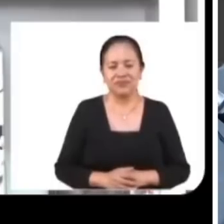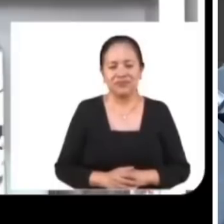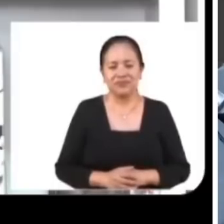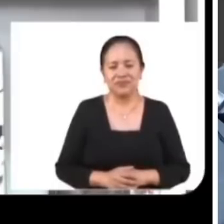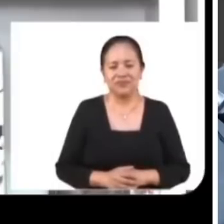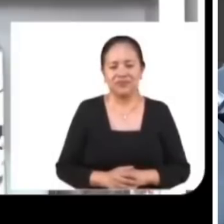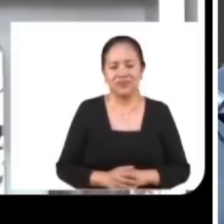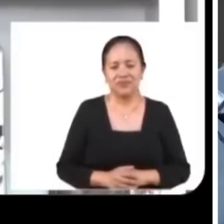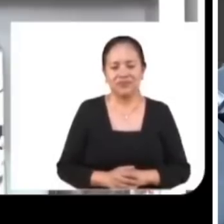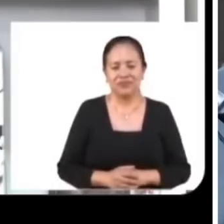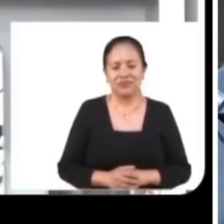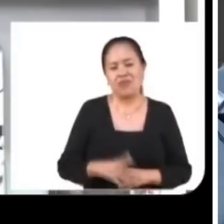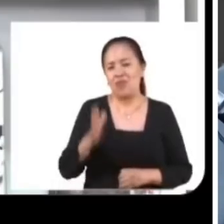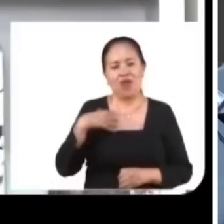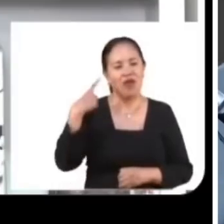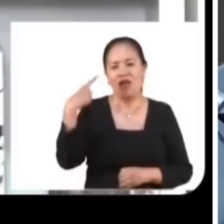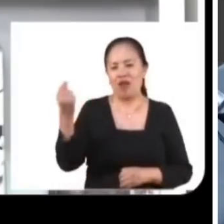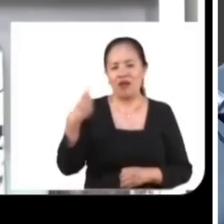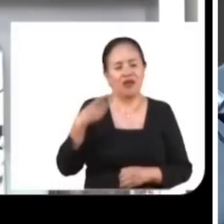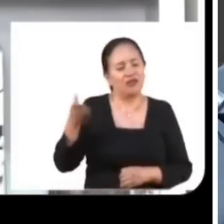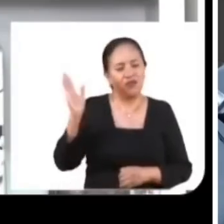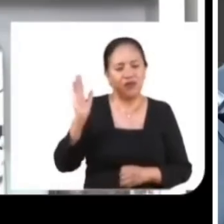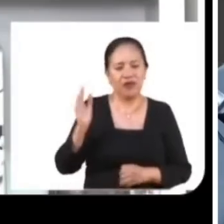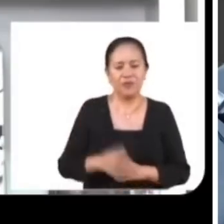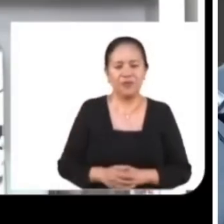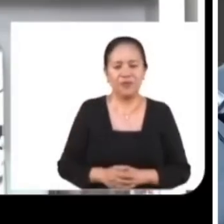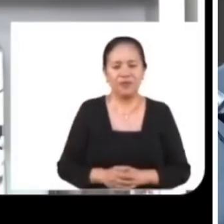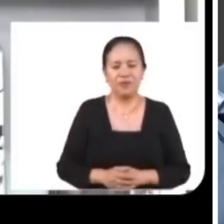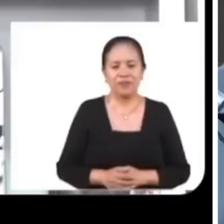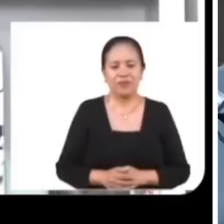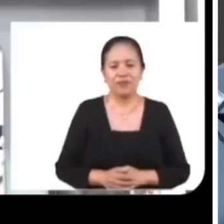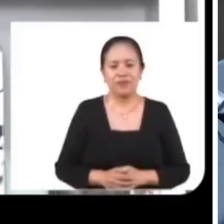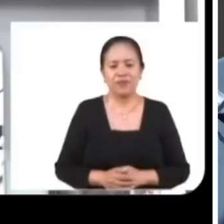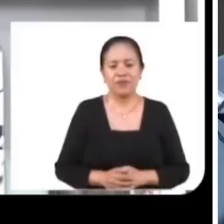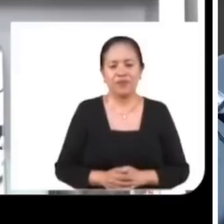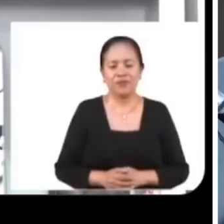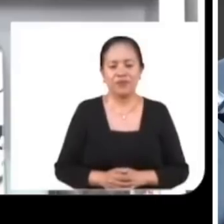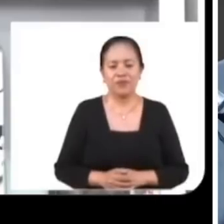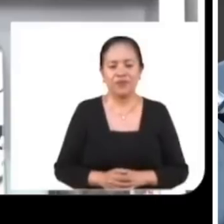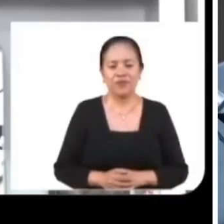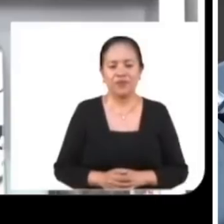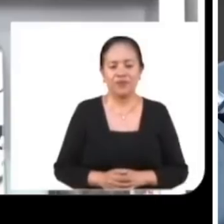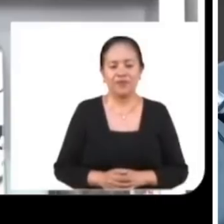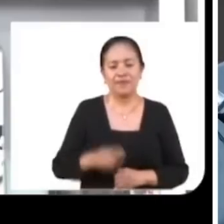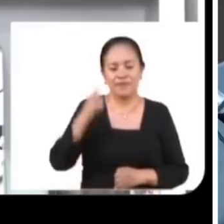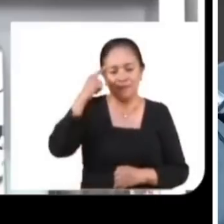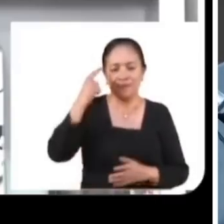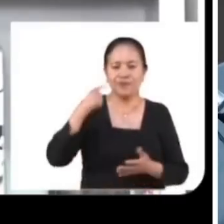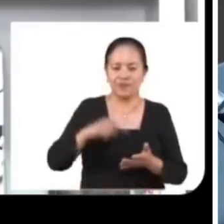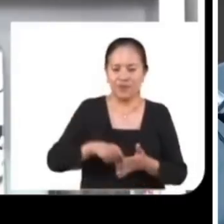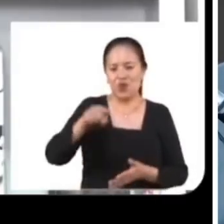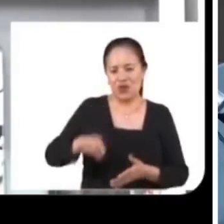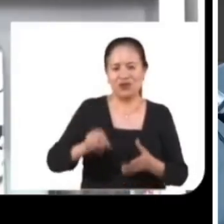nacionalizando las Tres plantas iberdrola para generar electricidad hoy la derecha está